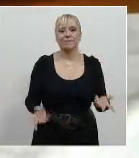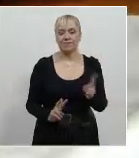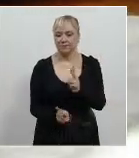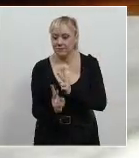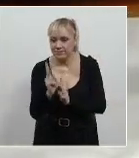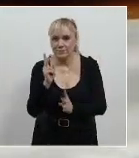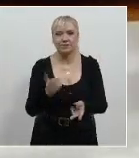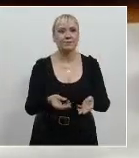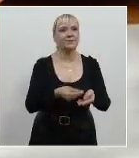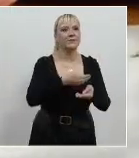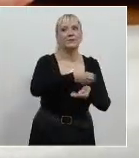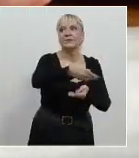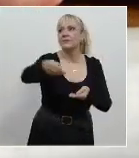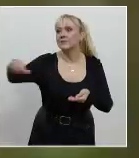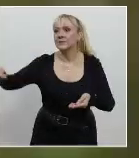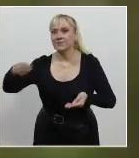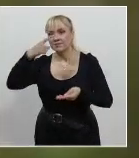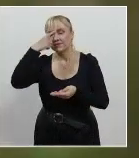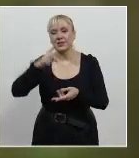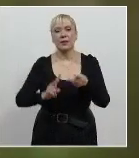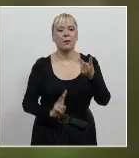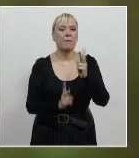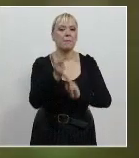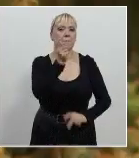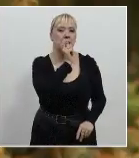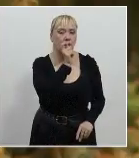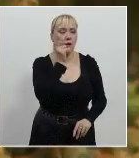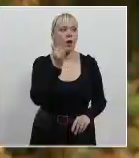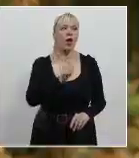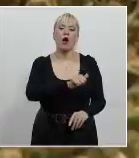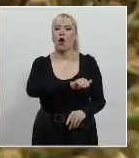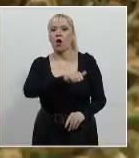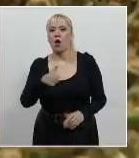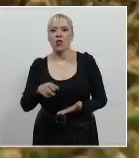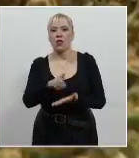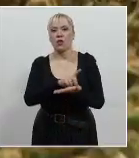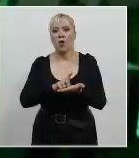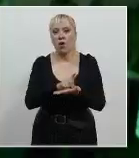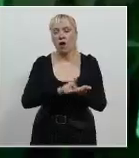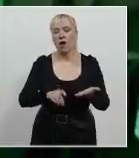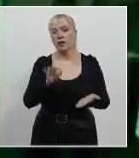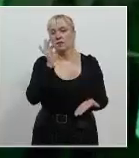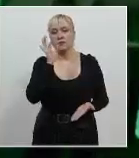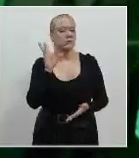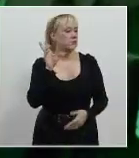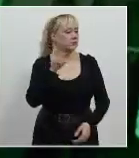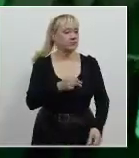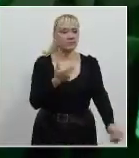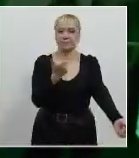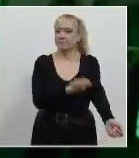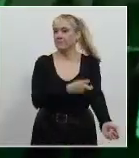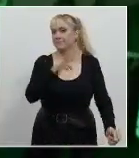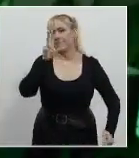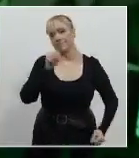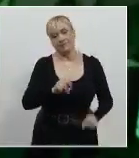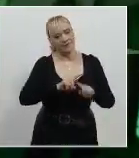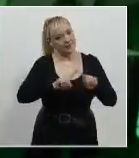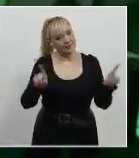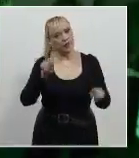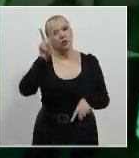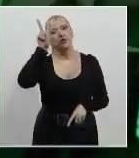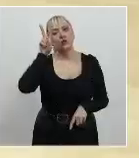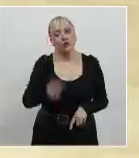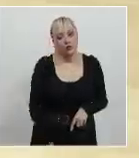o distribución de la marihuana, así como el consumo de otros estupefacientes y psicotrópicos. Para el canal del Poder Judicial